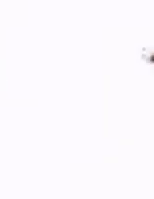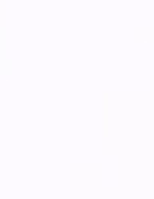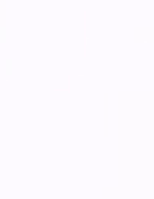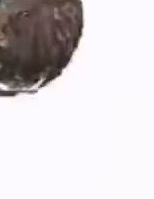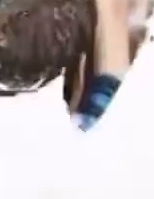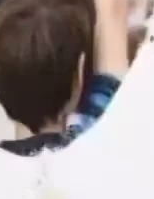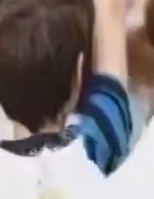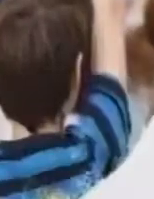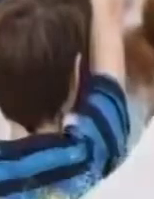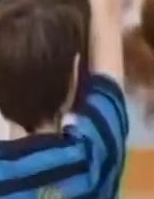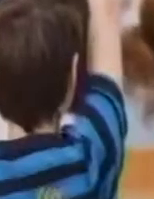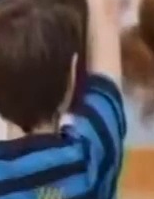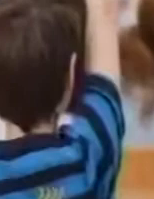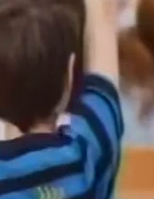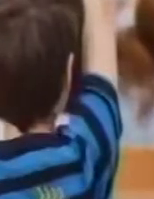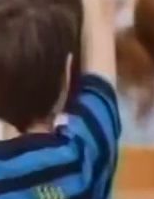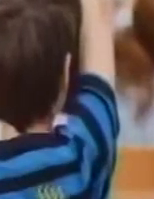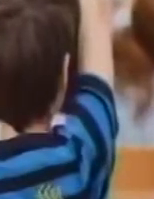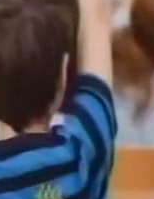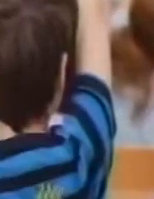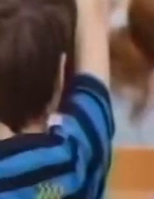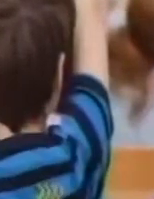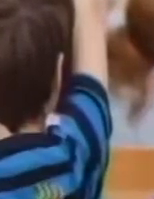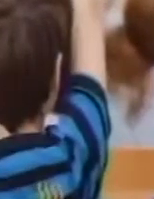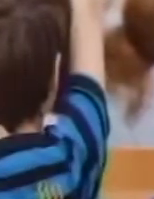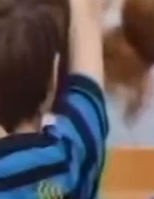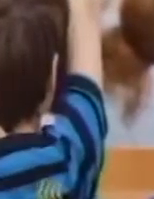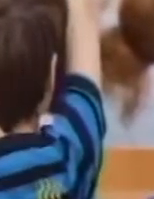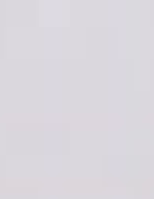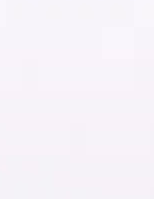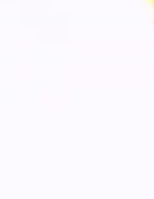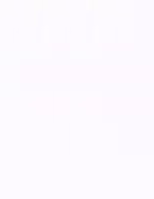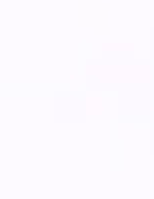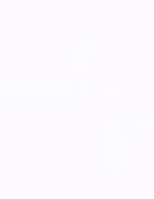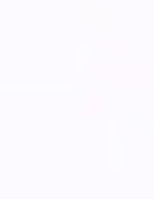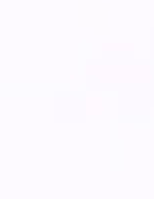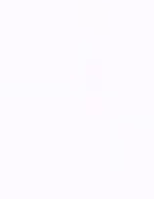A continuación, comunicación y lenguaje primero básico.